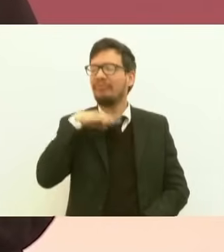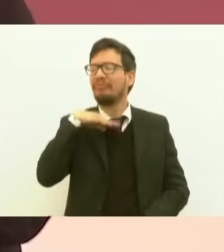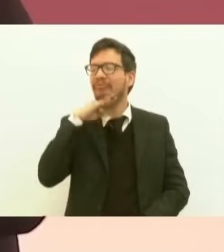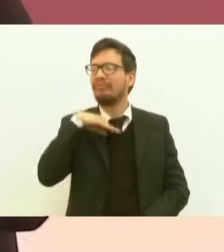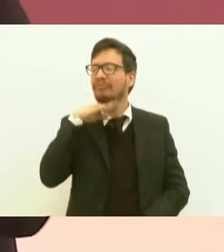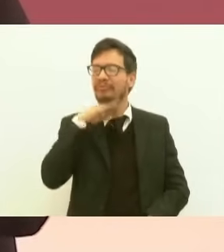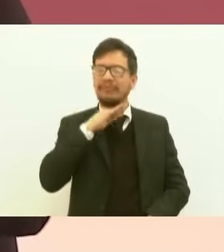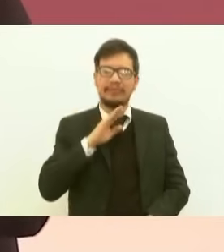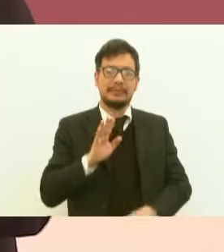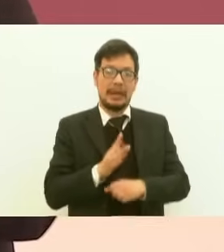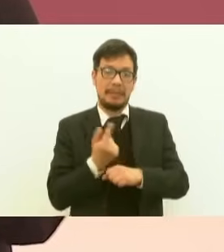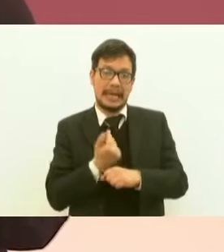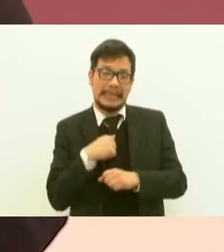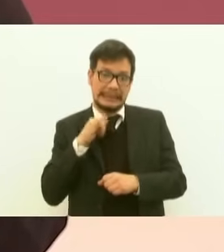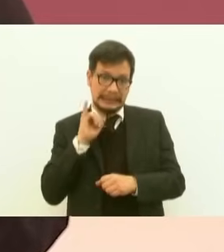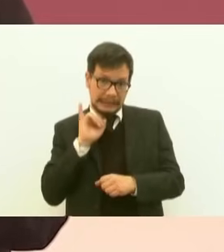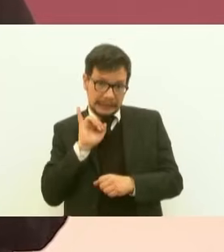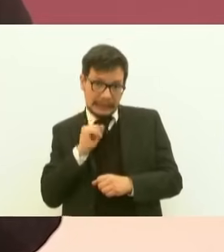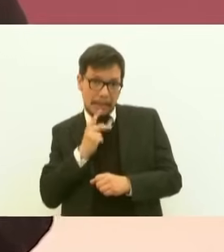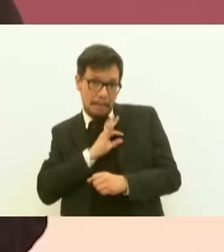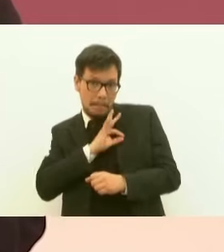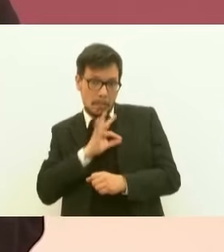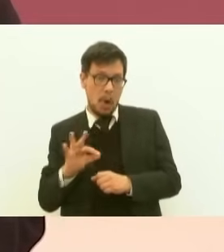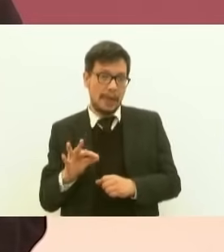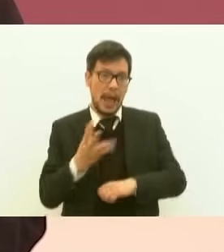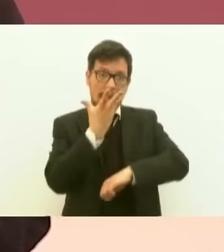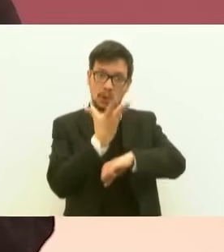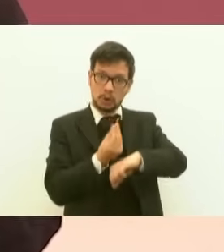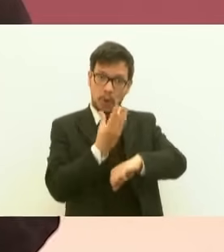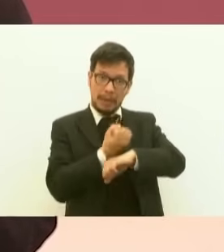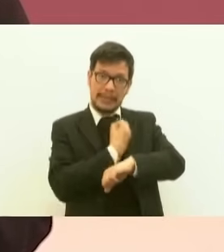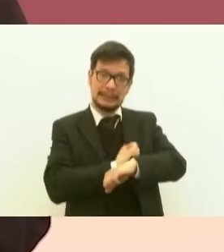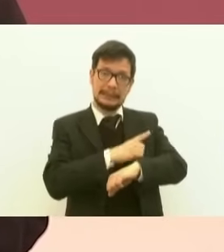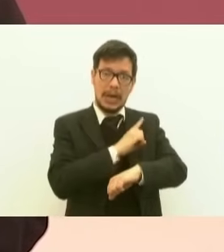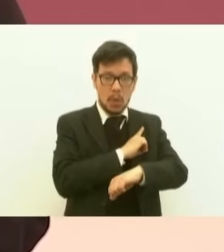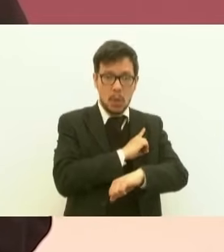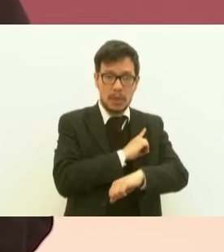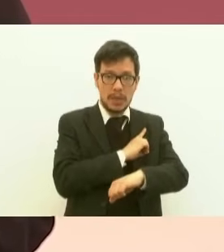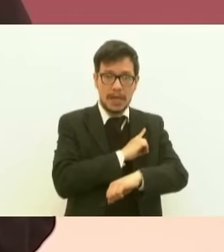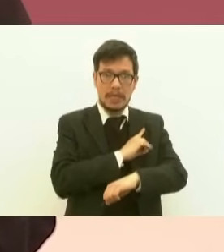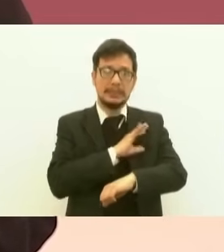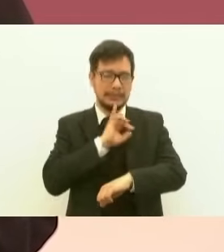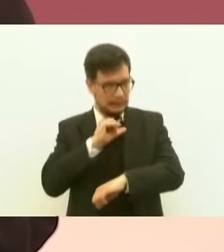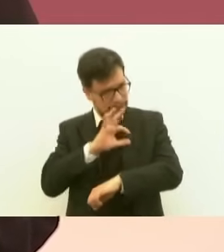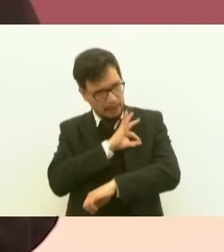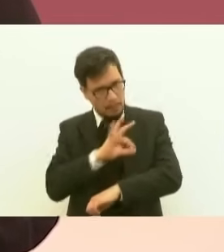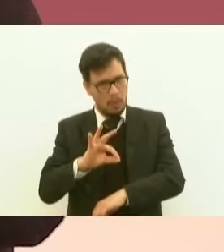uno puede resolver un problema de salud, no pueda